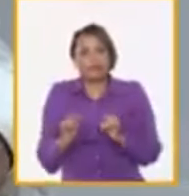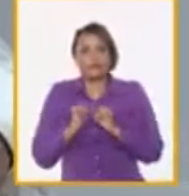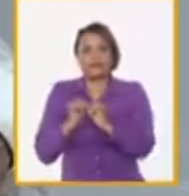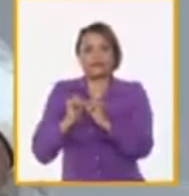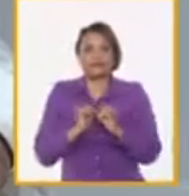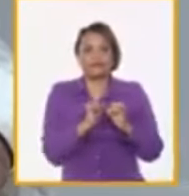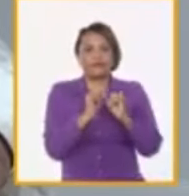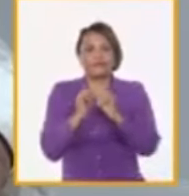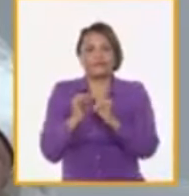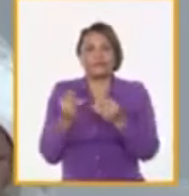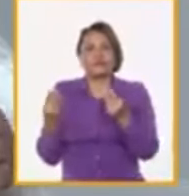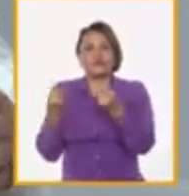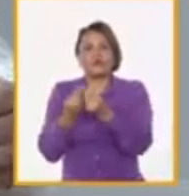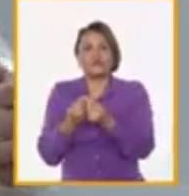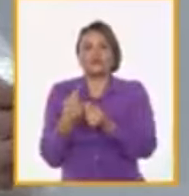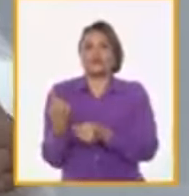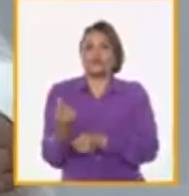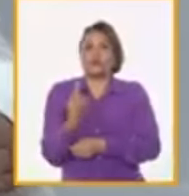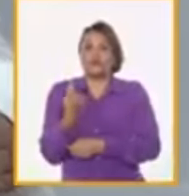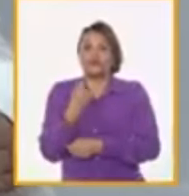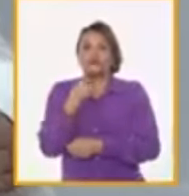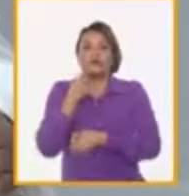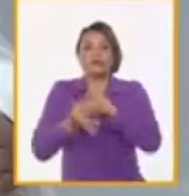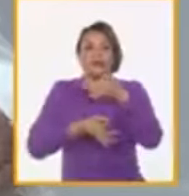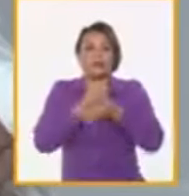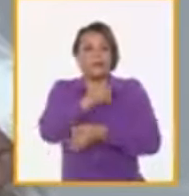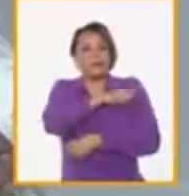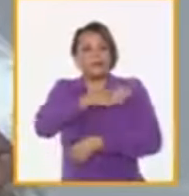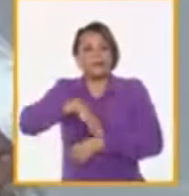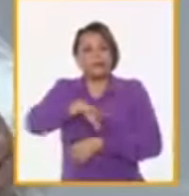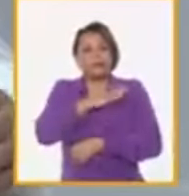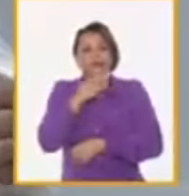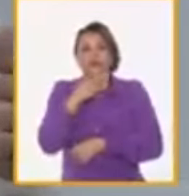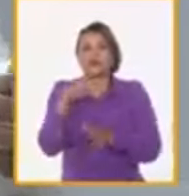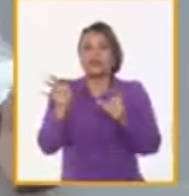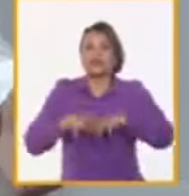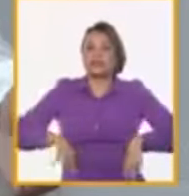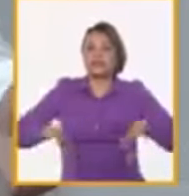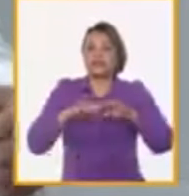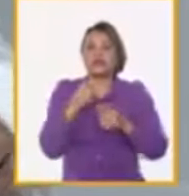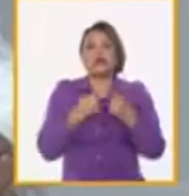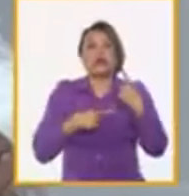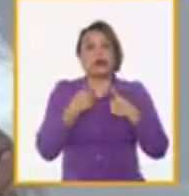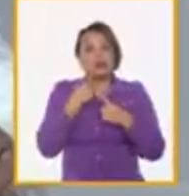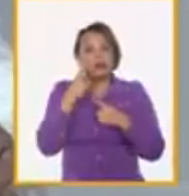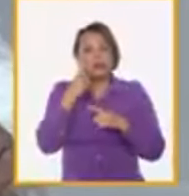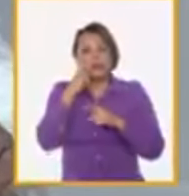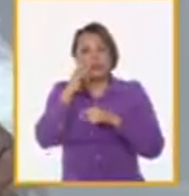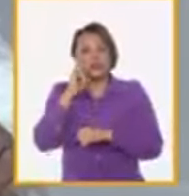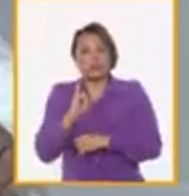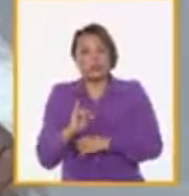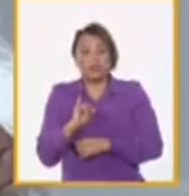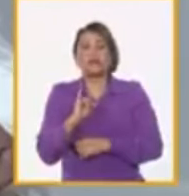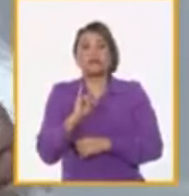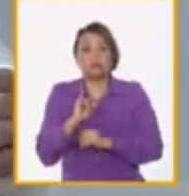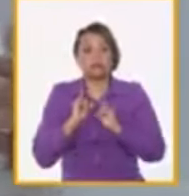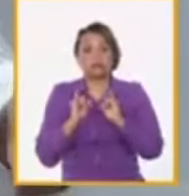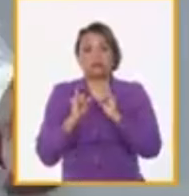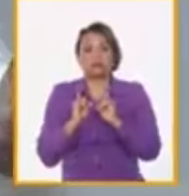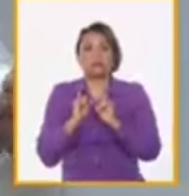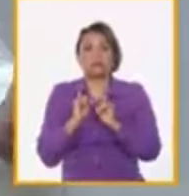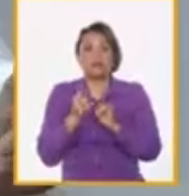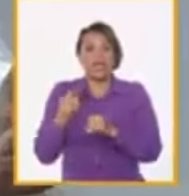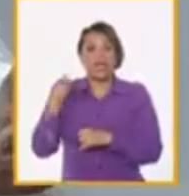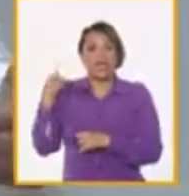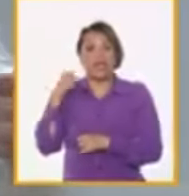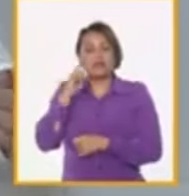permanentemente con nosotros para expresar, bueno, estos trabajos. Muchos de ellos han salido en el Noticiero Nacional de la Televisión. Ayer mismo